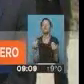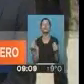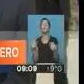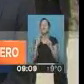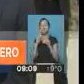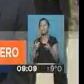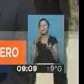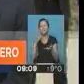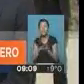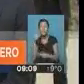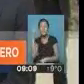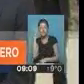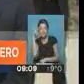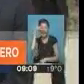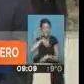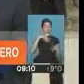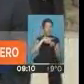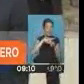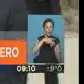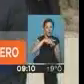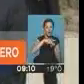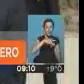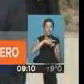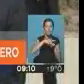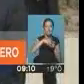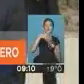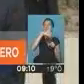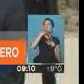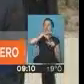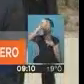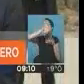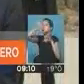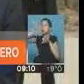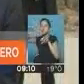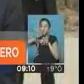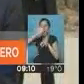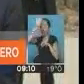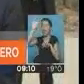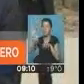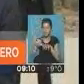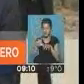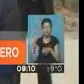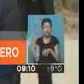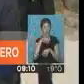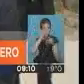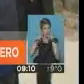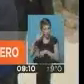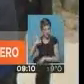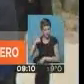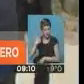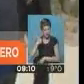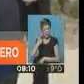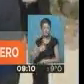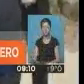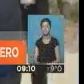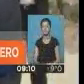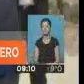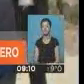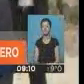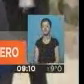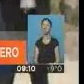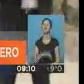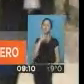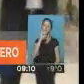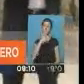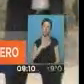estar llevando a todo el país lo que es Tecnópolis como algo federal para todos los habitantes del país. Así es, estamos muy contentos de estar